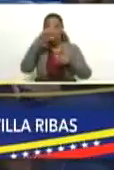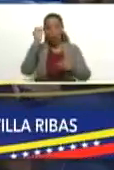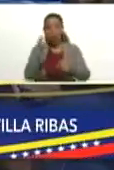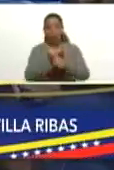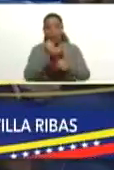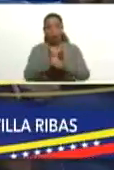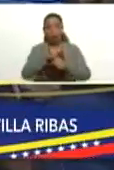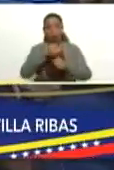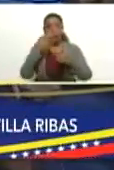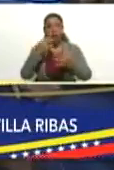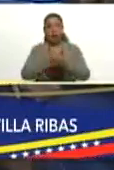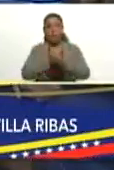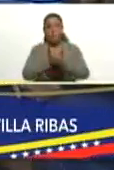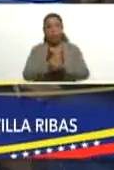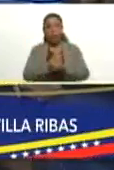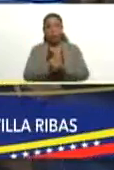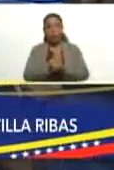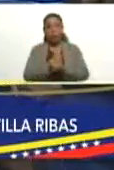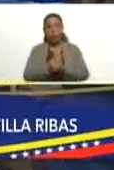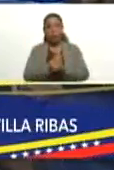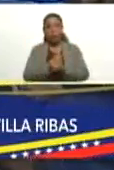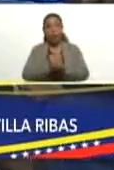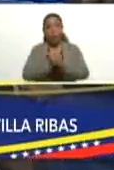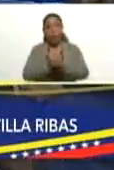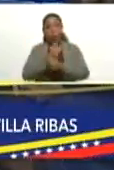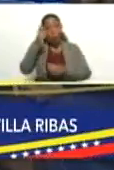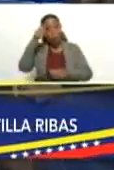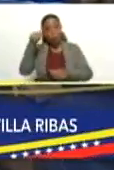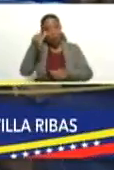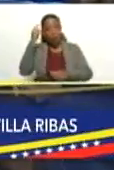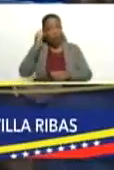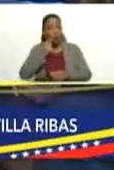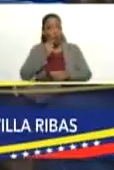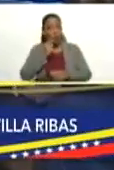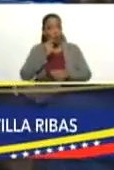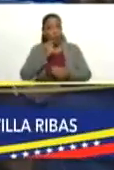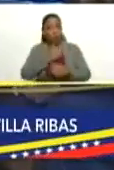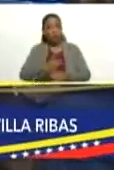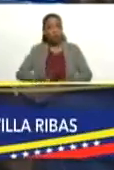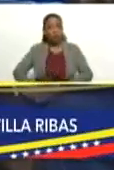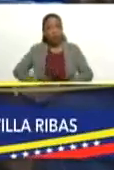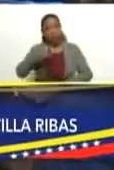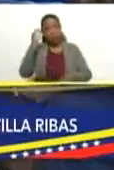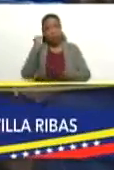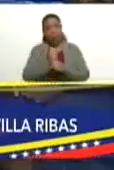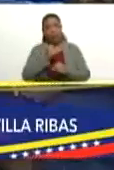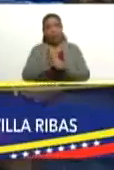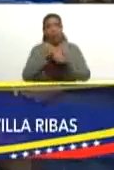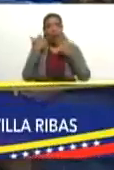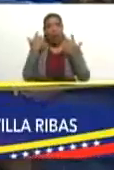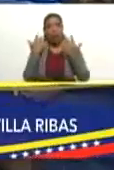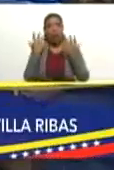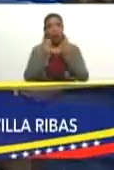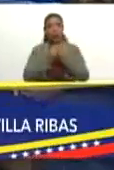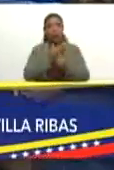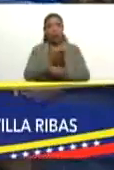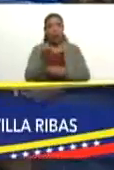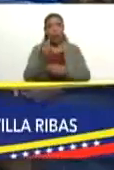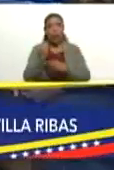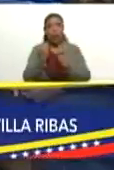son amores y con amor el pueblo de Sucre, presidente, trabajará de la mano de usted para